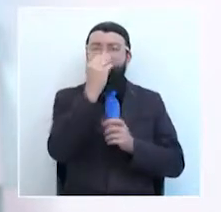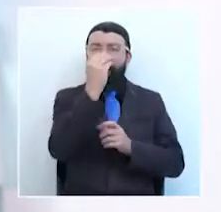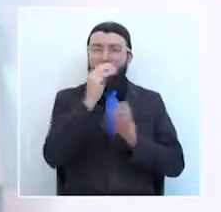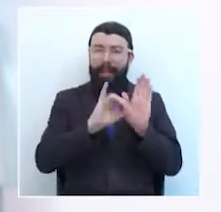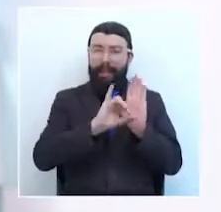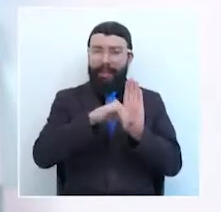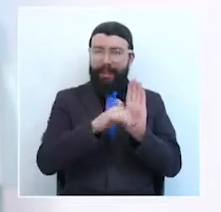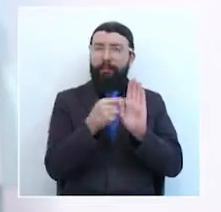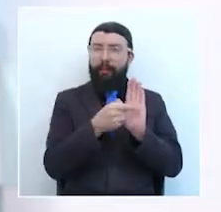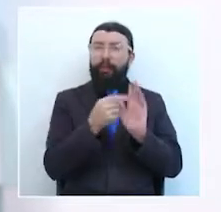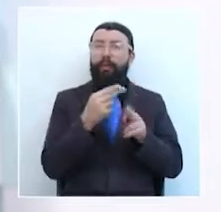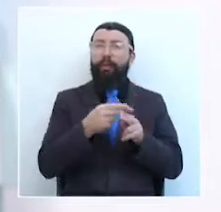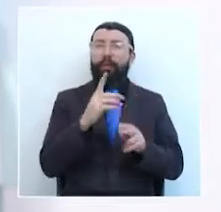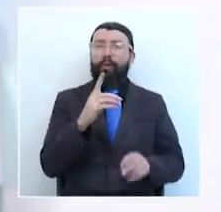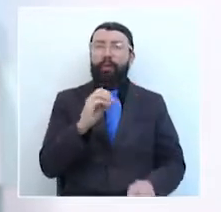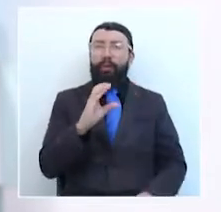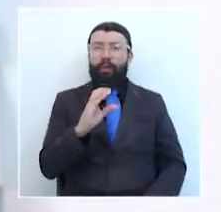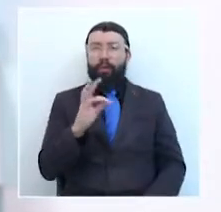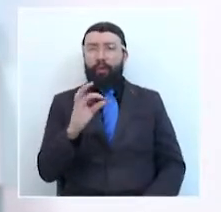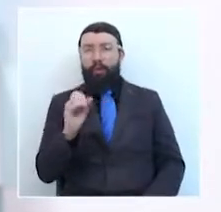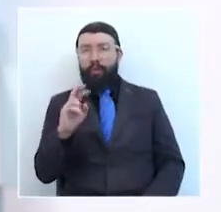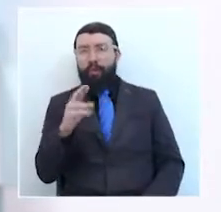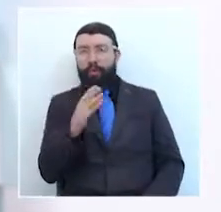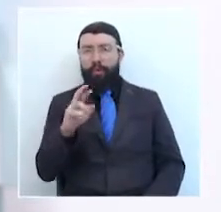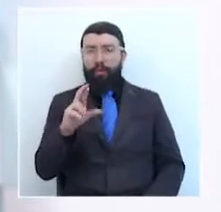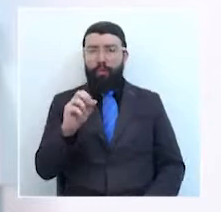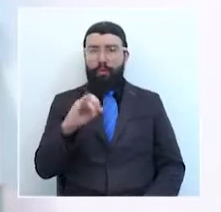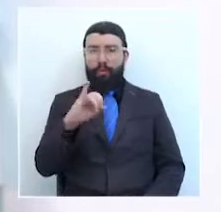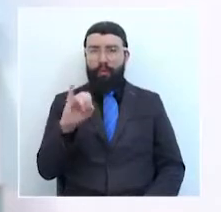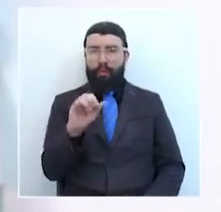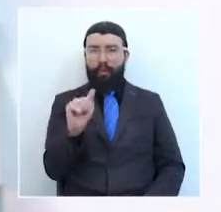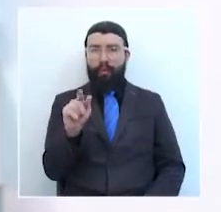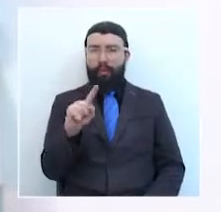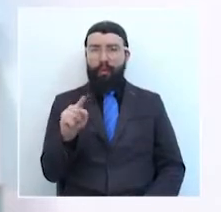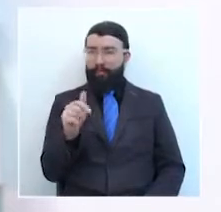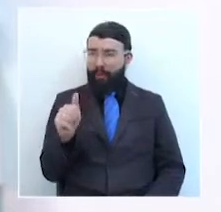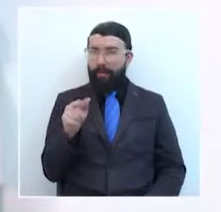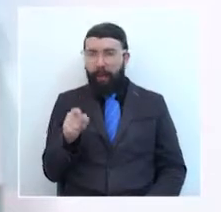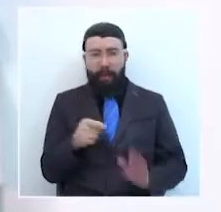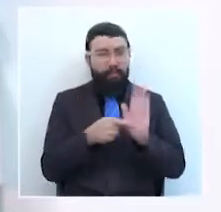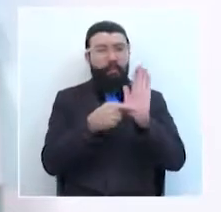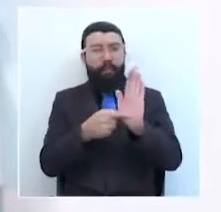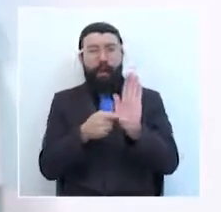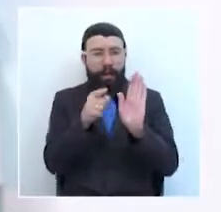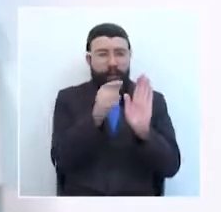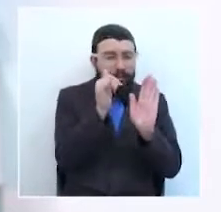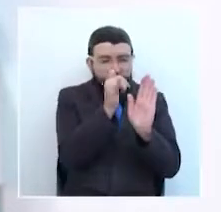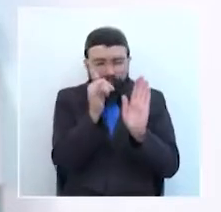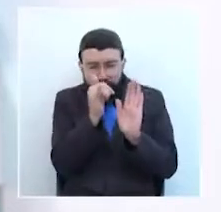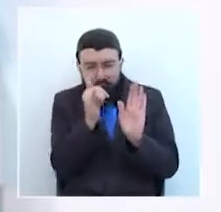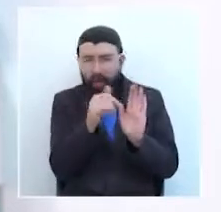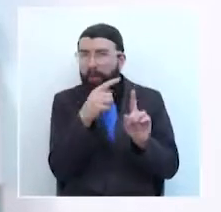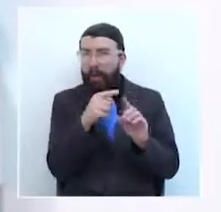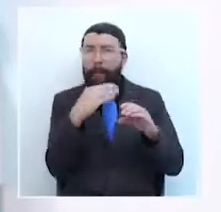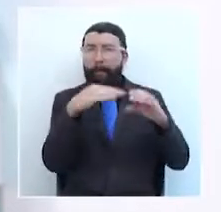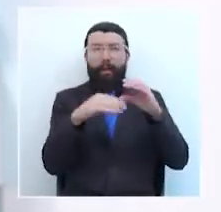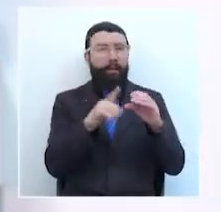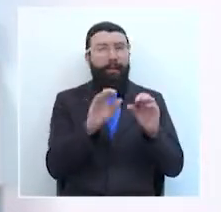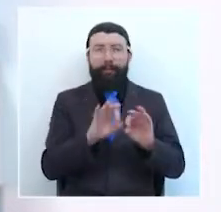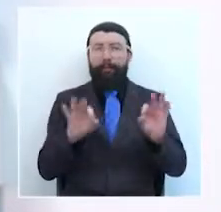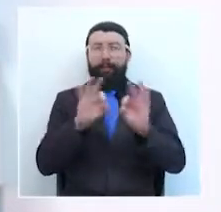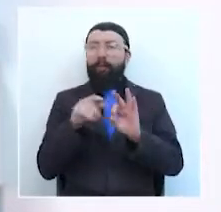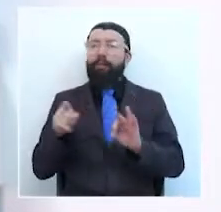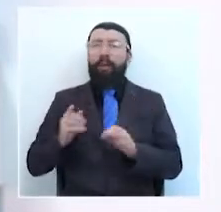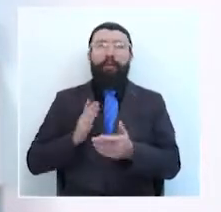instagram ha empezado a publicar los cuadros y los vídeos y los aspectos importantes de su viaje